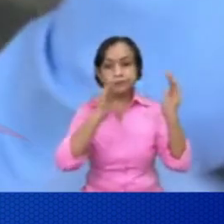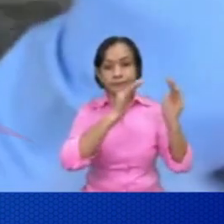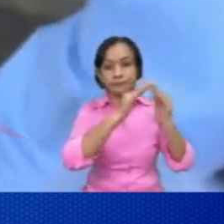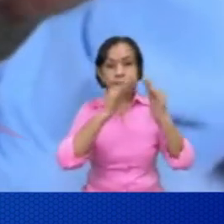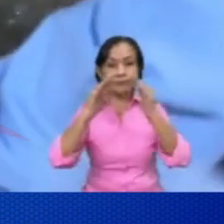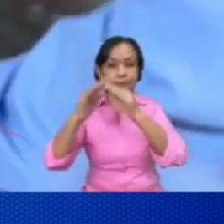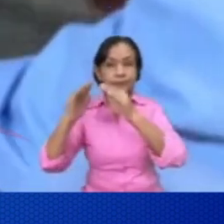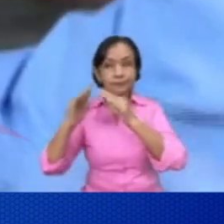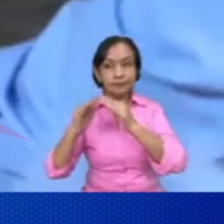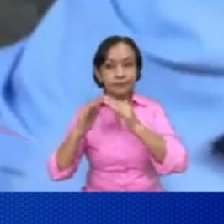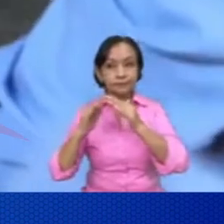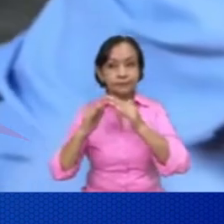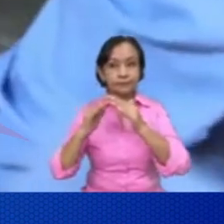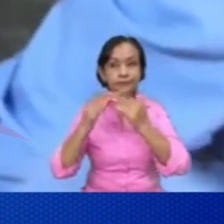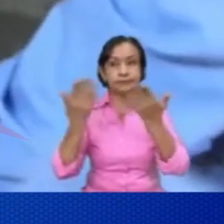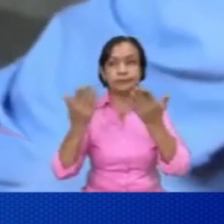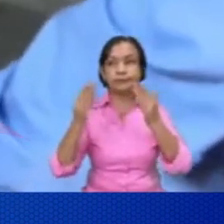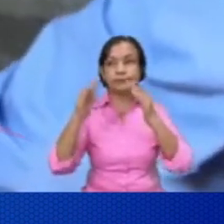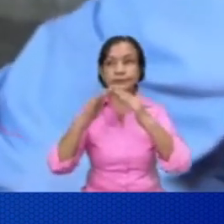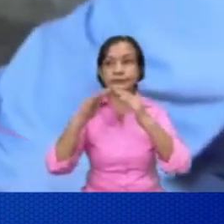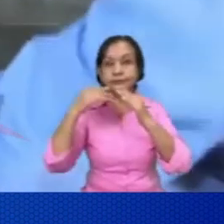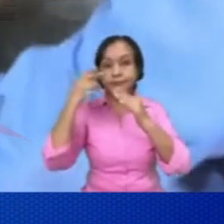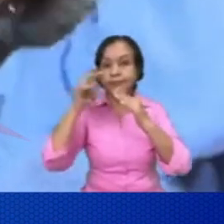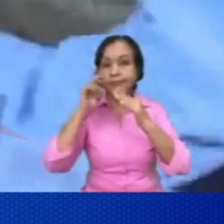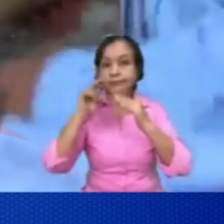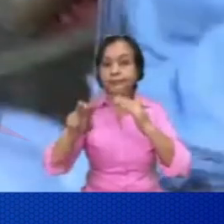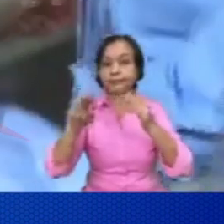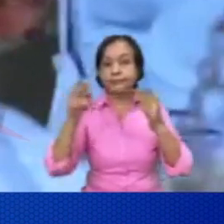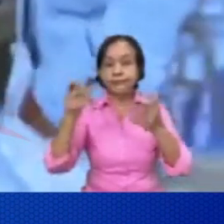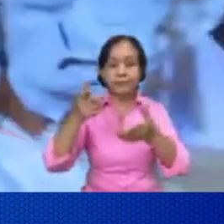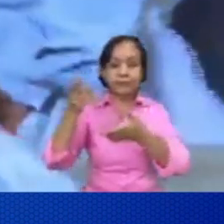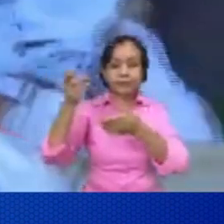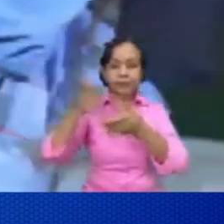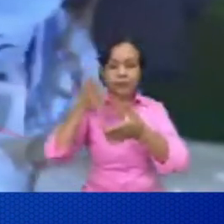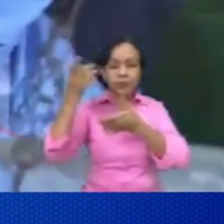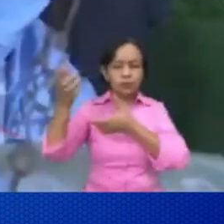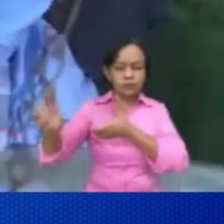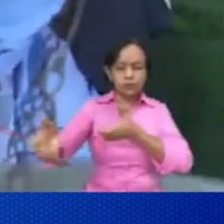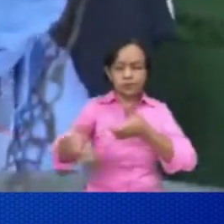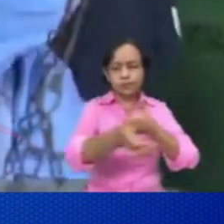casas, revisa los patios, fumiga,